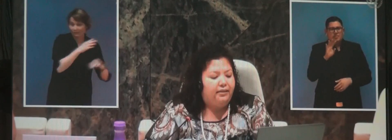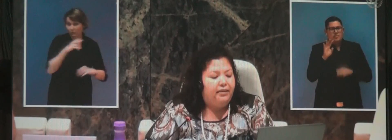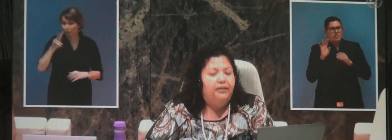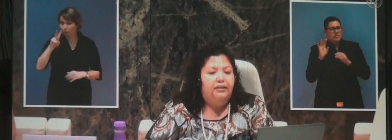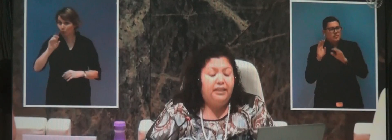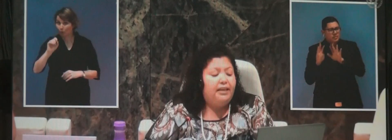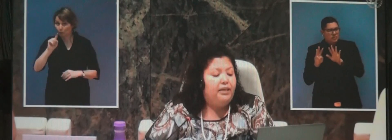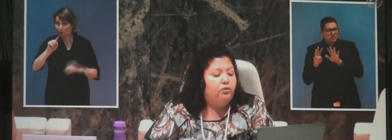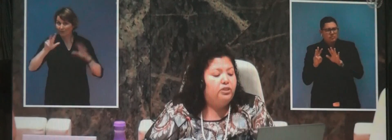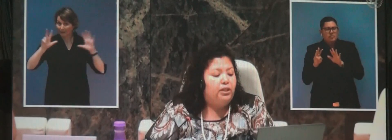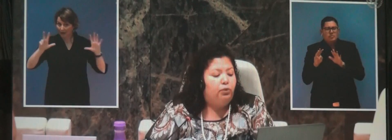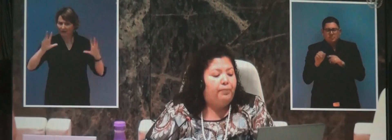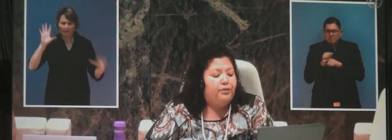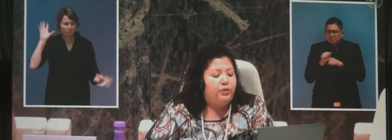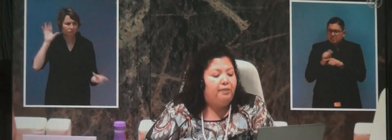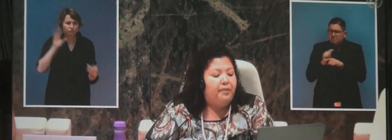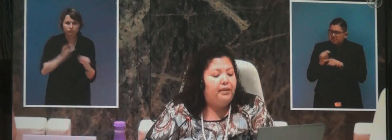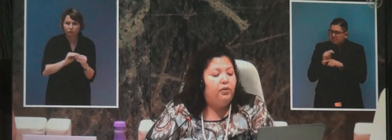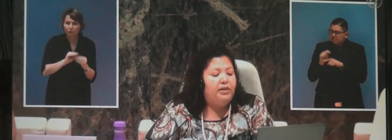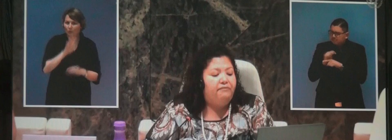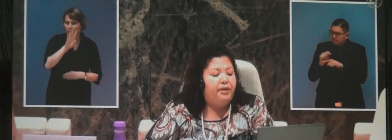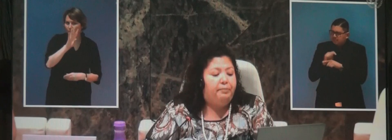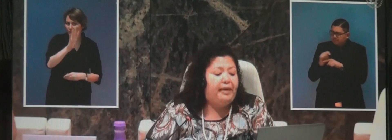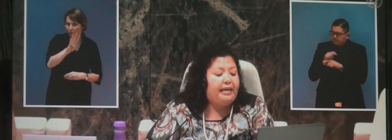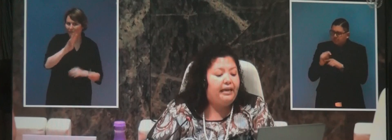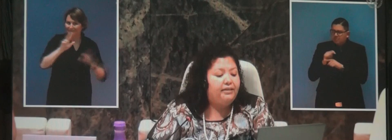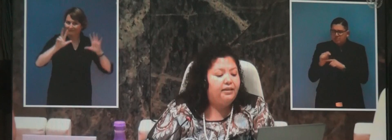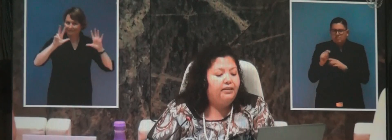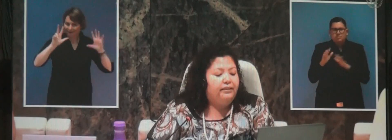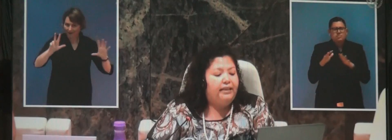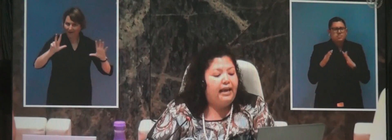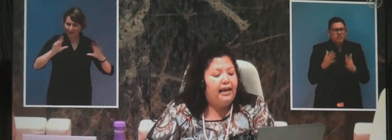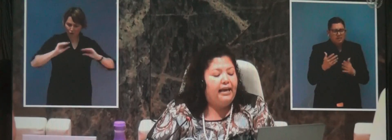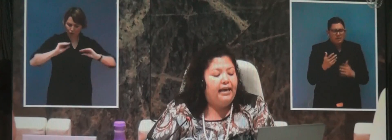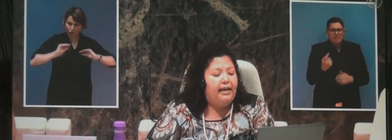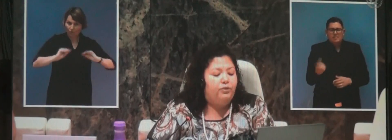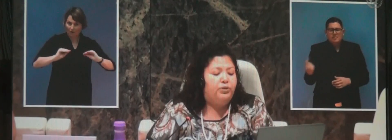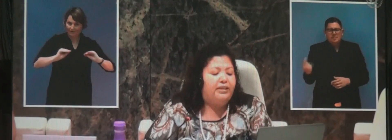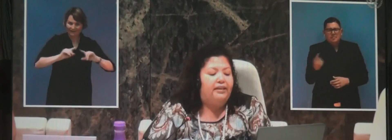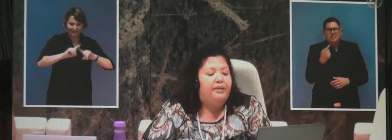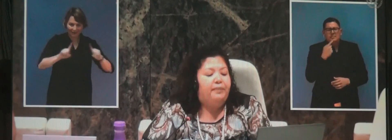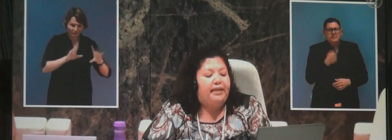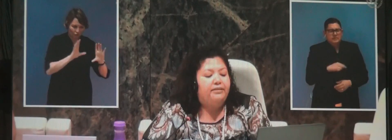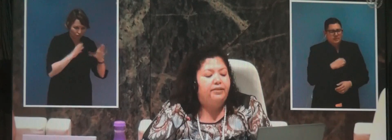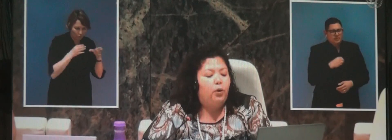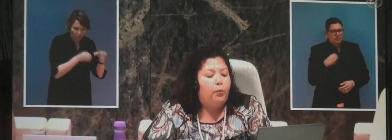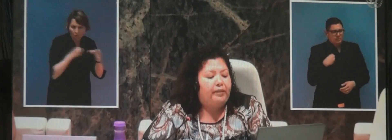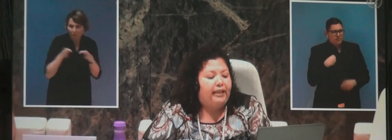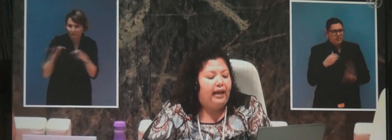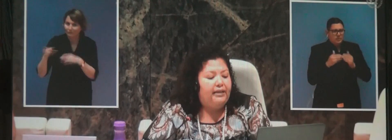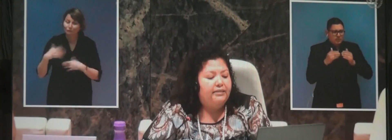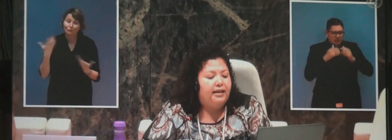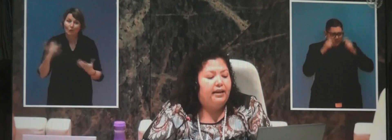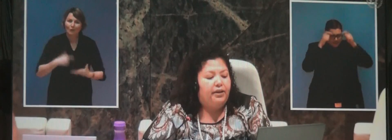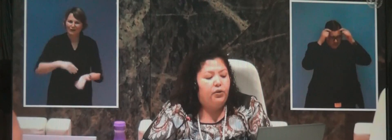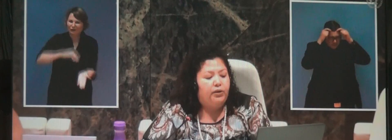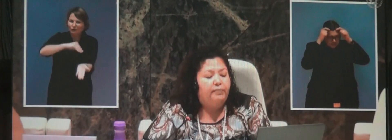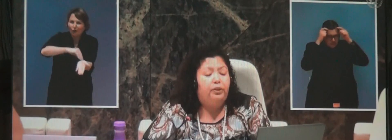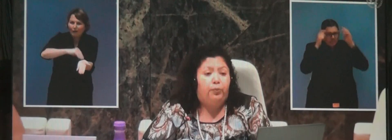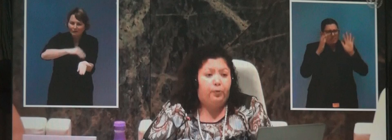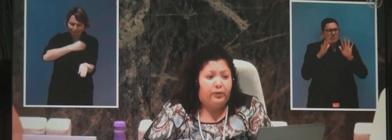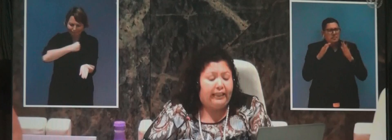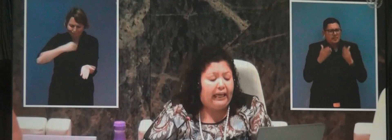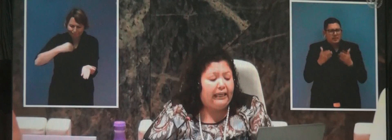médicas, dirigidos tanto a personal médico y a enfermeras de las unidades de emergencia de los hospitales de las